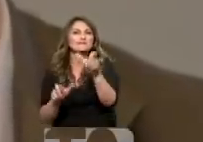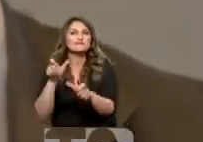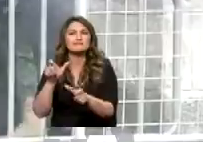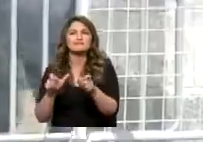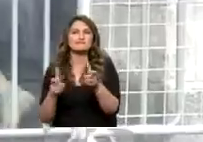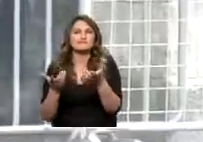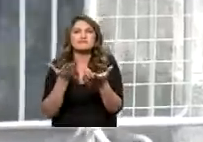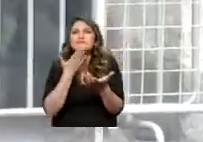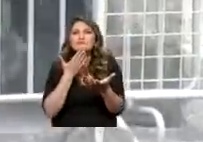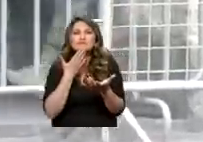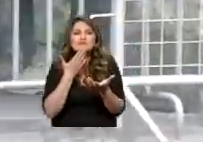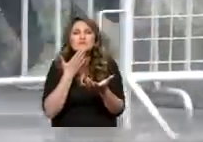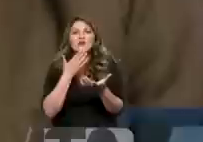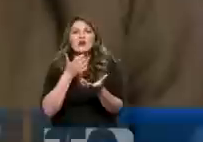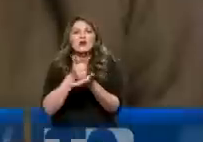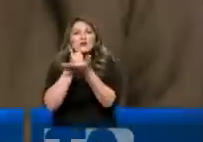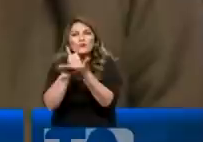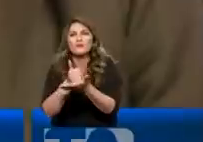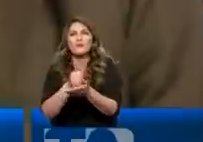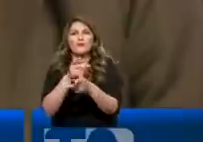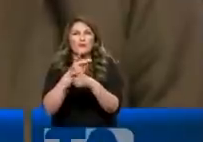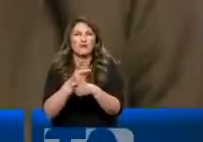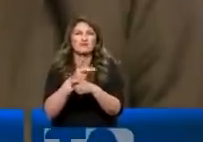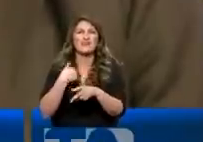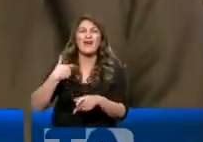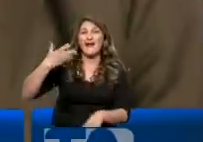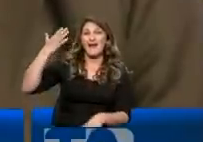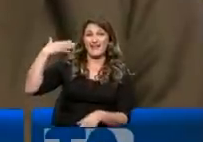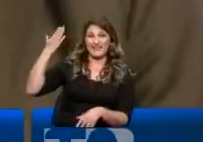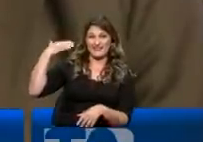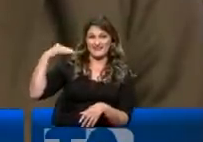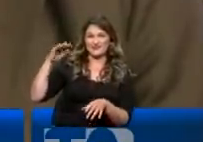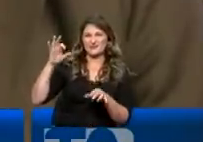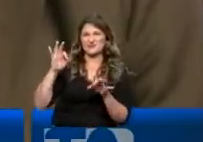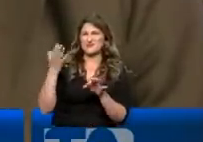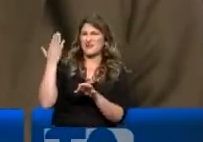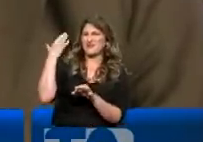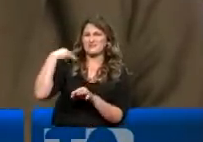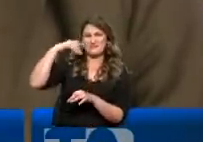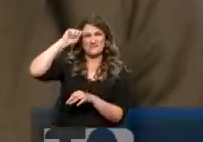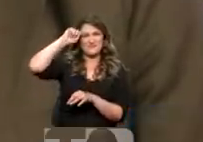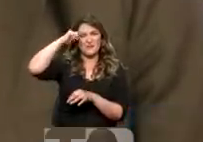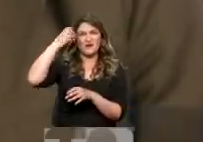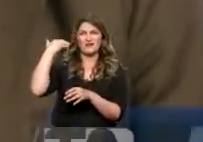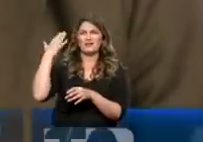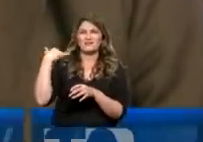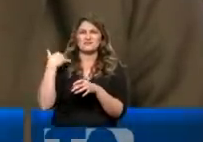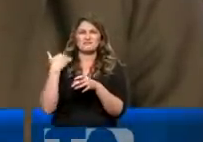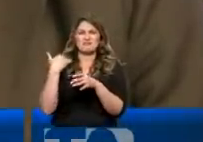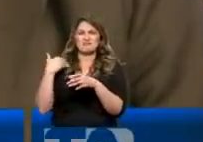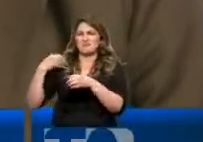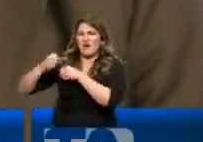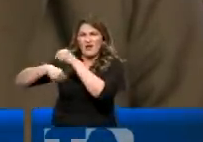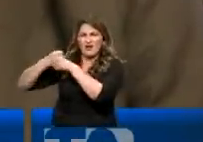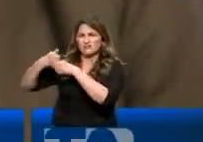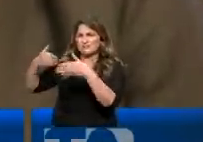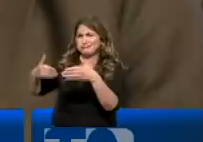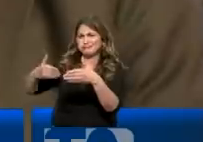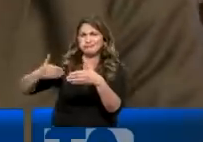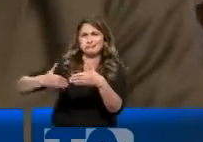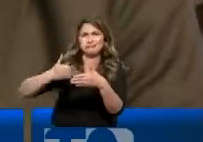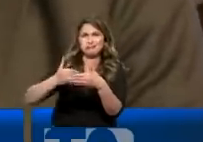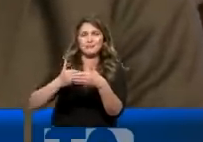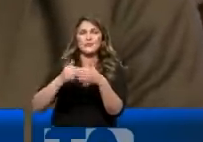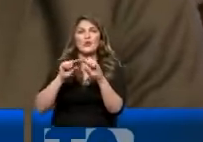años previos la debilitaron. En donde se debilitó mucho al sistema de inteligencia. Y no solamente de Fuerzas Armadas.